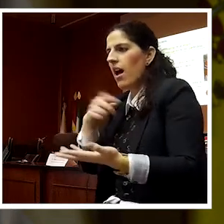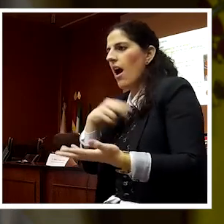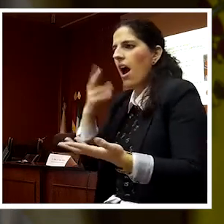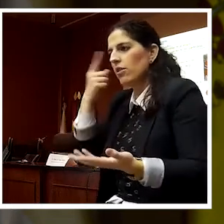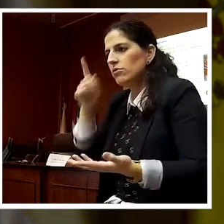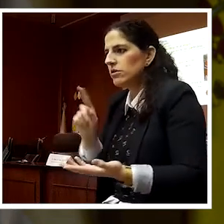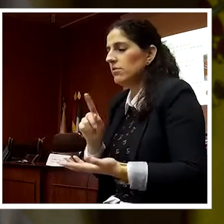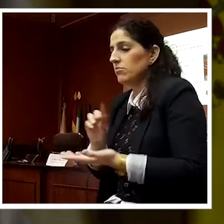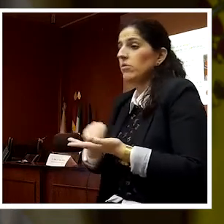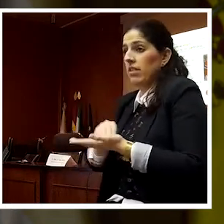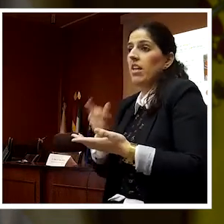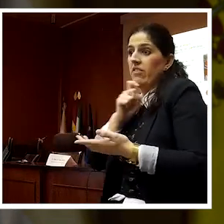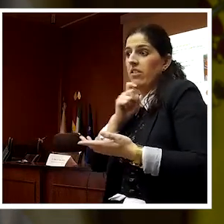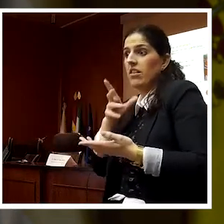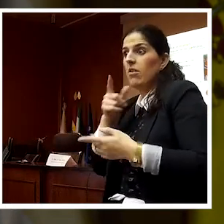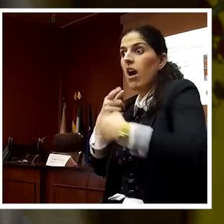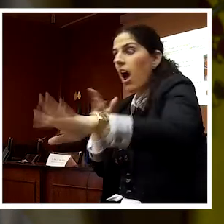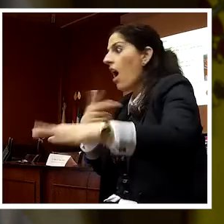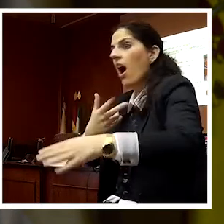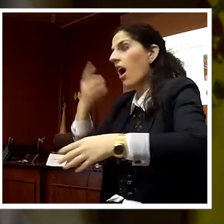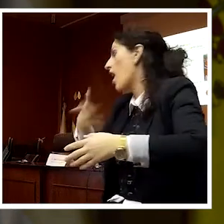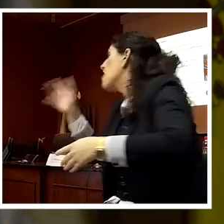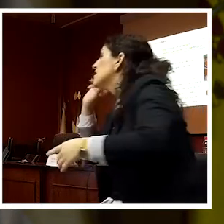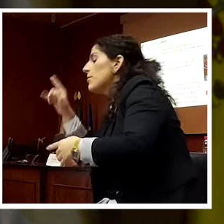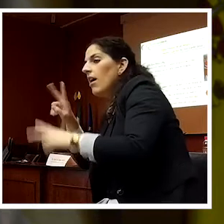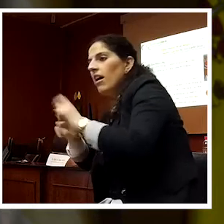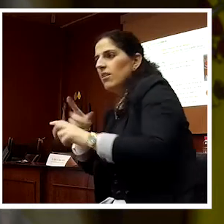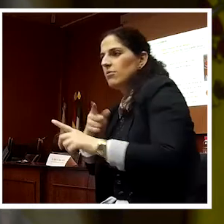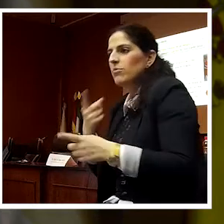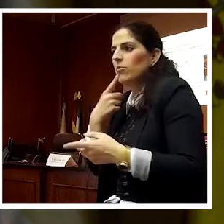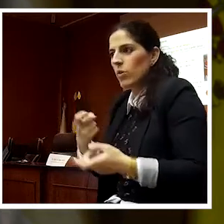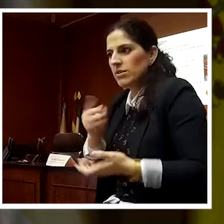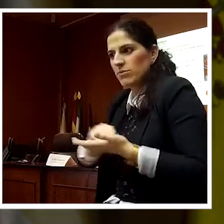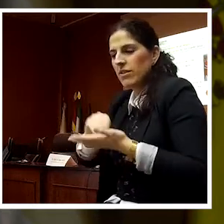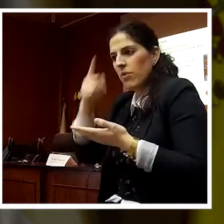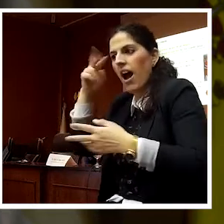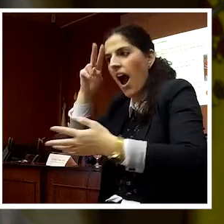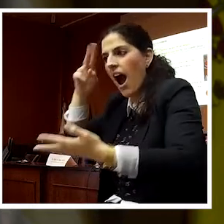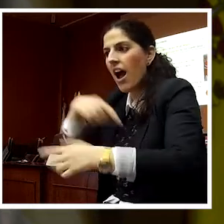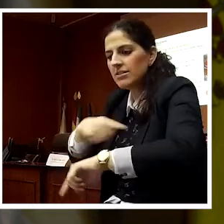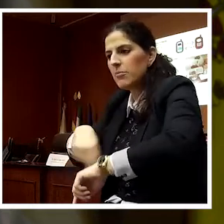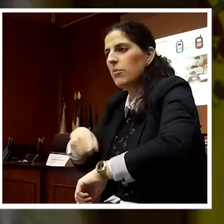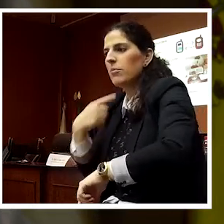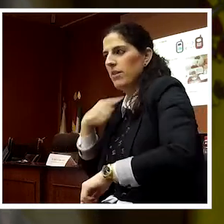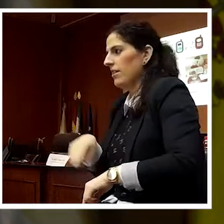A veces es muy difícil coger el teléfono, llamar, etcétera, etcétera. Cuando llamas por teléfono, ¿qué ocurre?